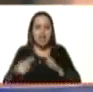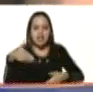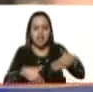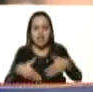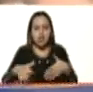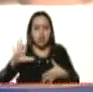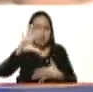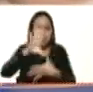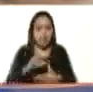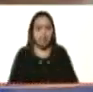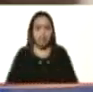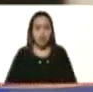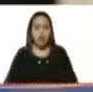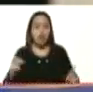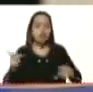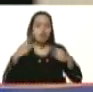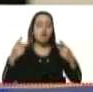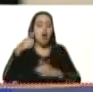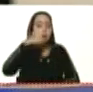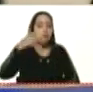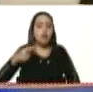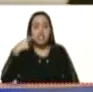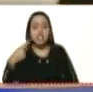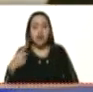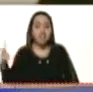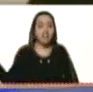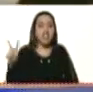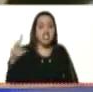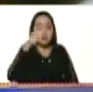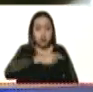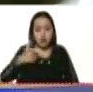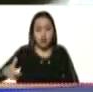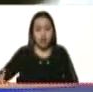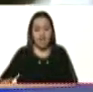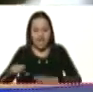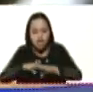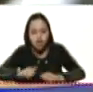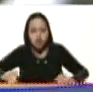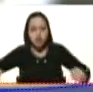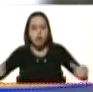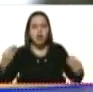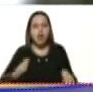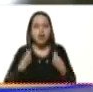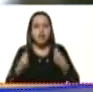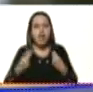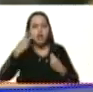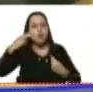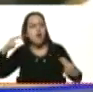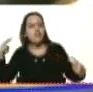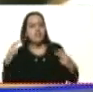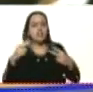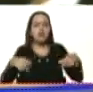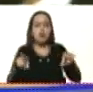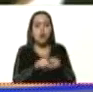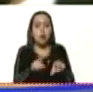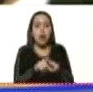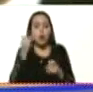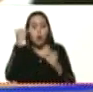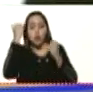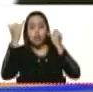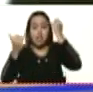proclama del pueblo expresa: venezolanos, el suelo que habitáis no ha visto desde su descubrimiento una ocurrencia